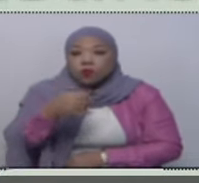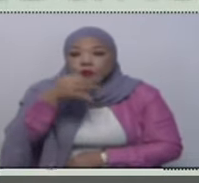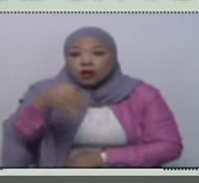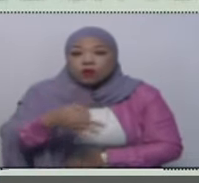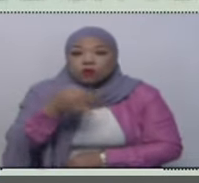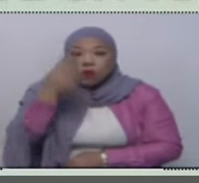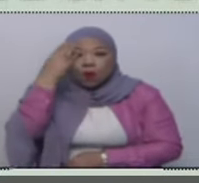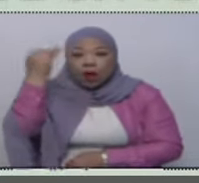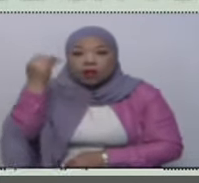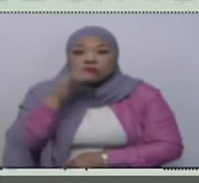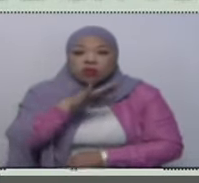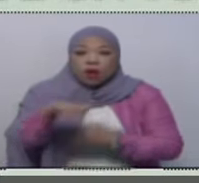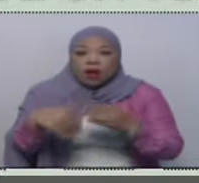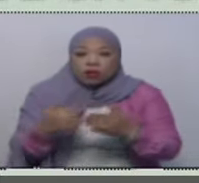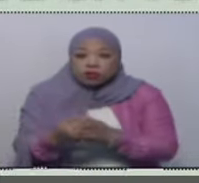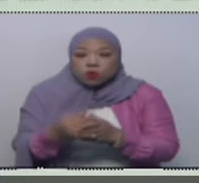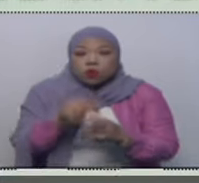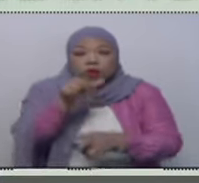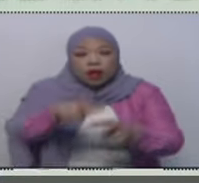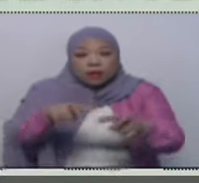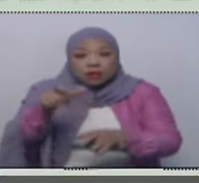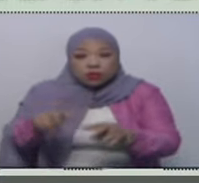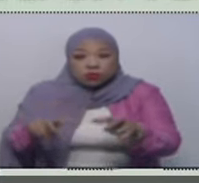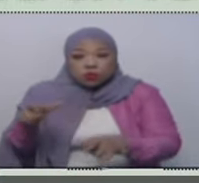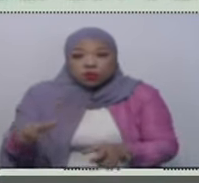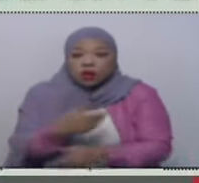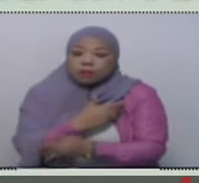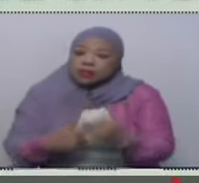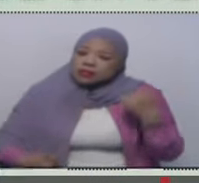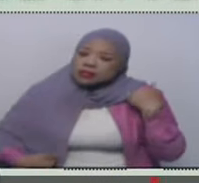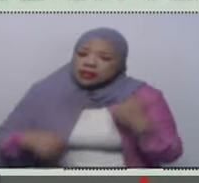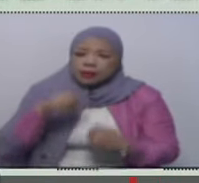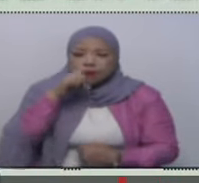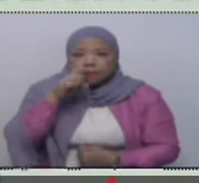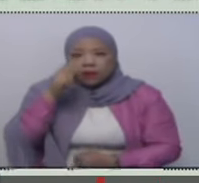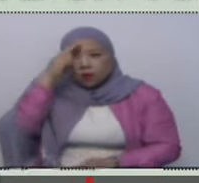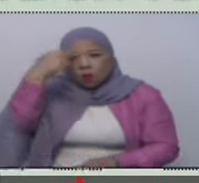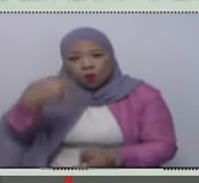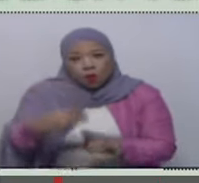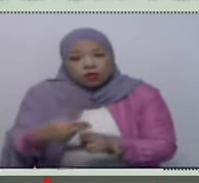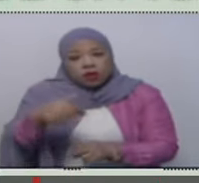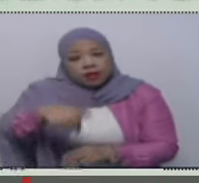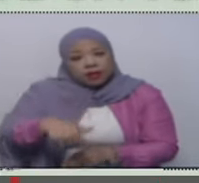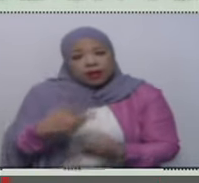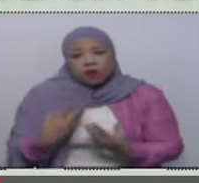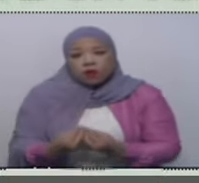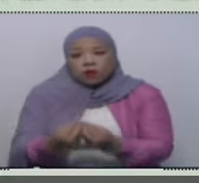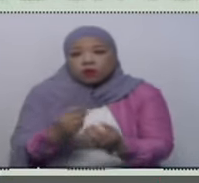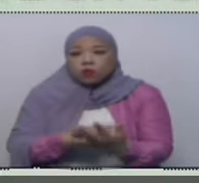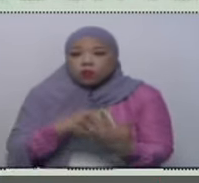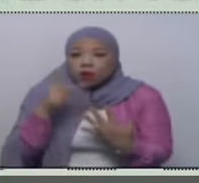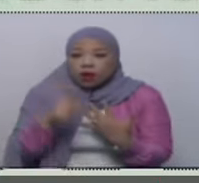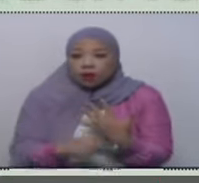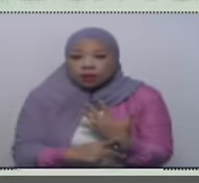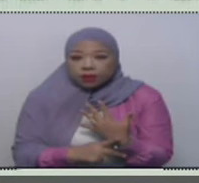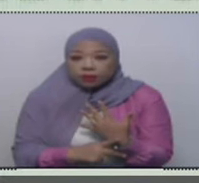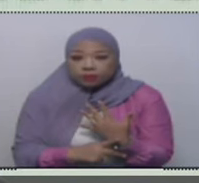señor presidente. Para mí es un gran honor y privilegio estar aquí en su programa.